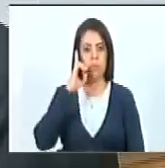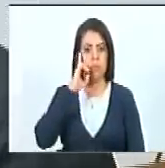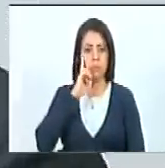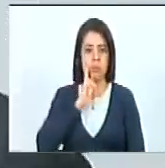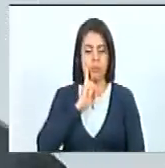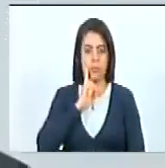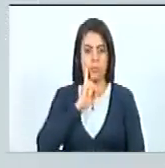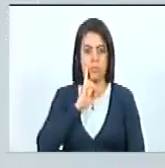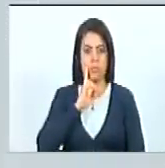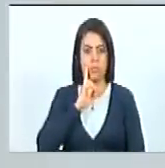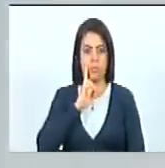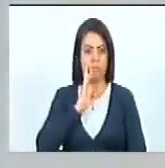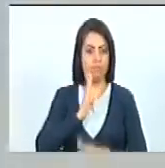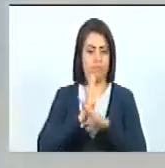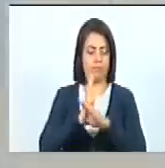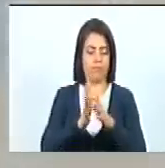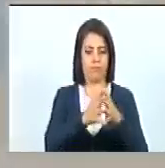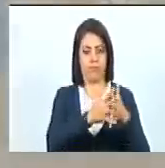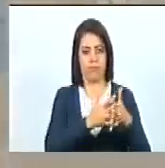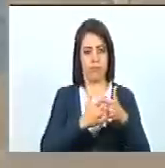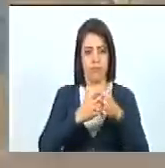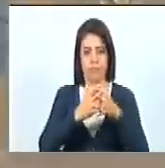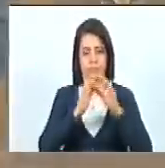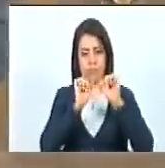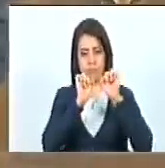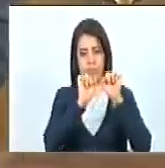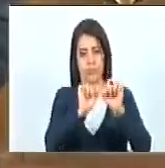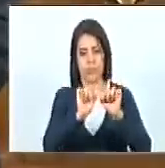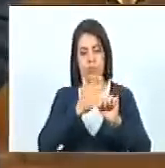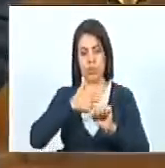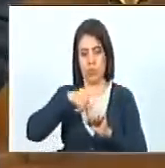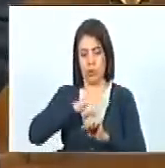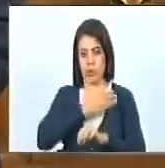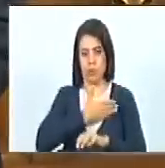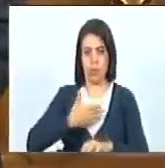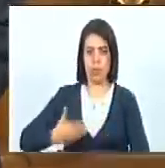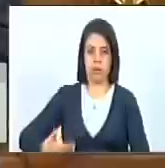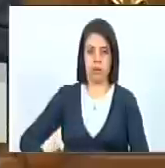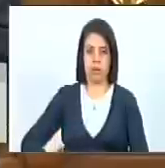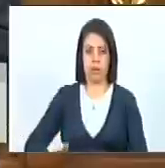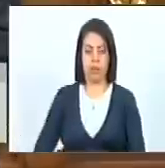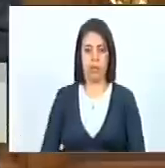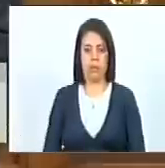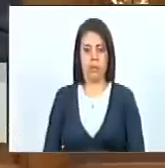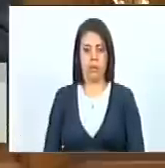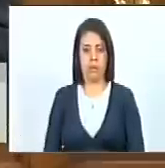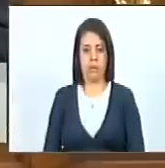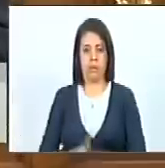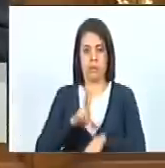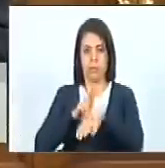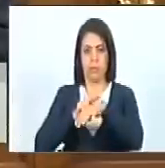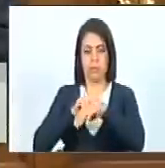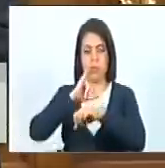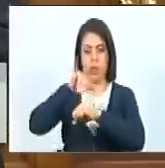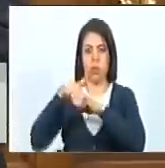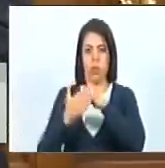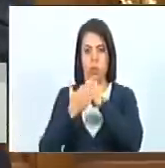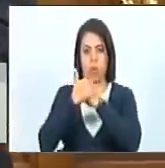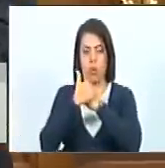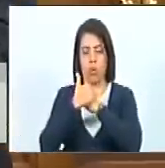bolivariano, antiimperialista, a nuestro presidente, doctor Jorge